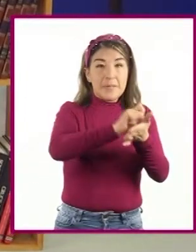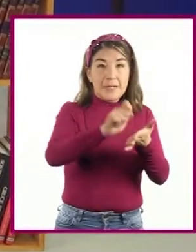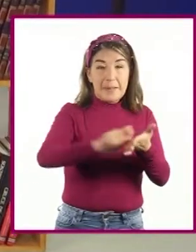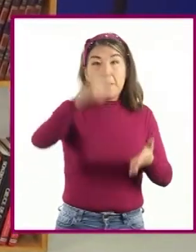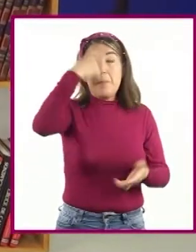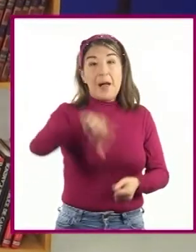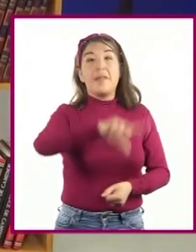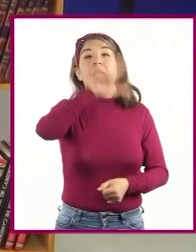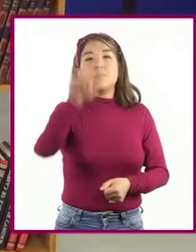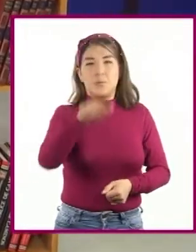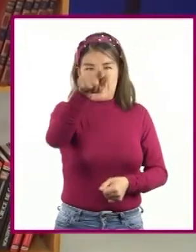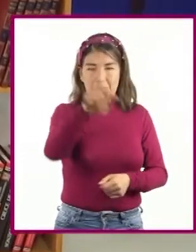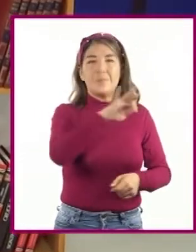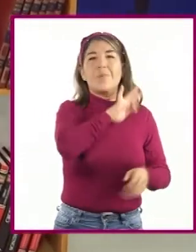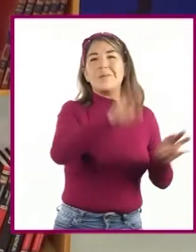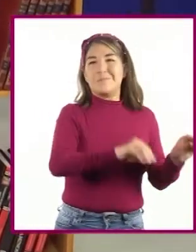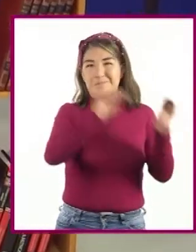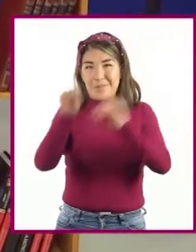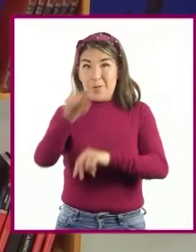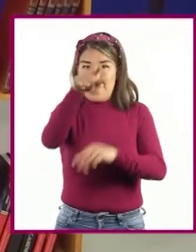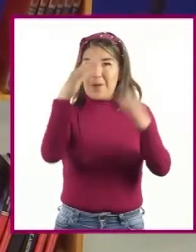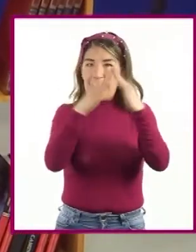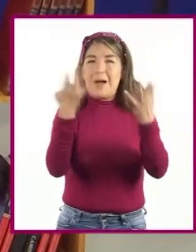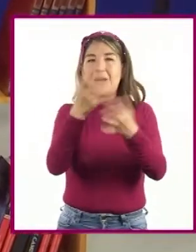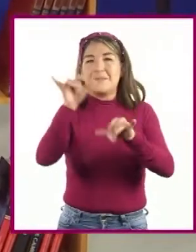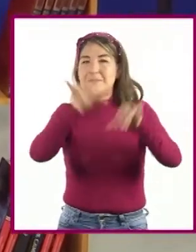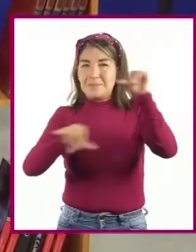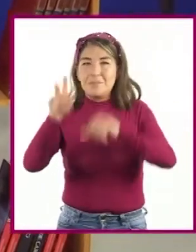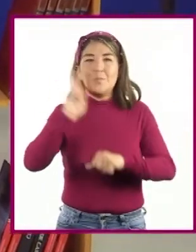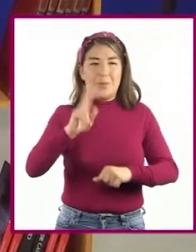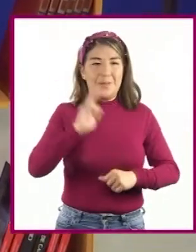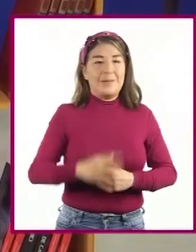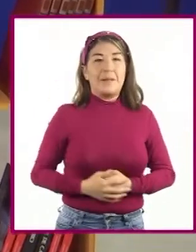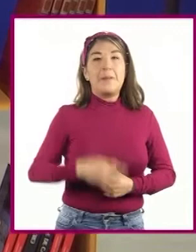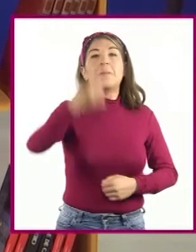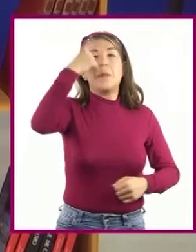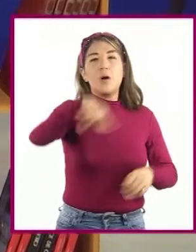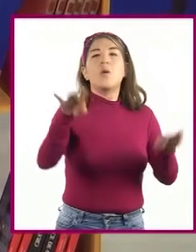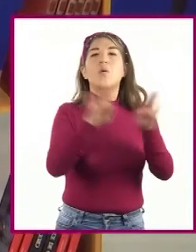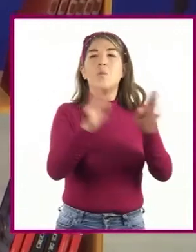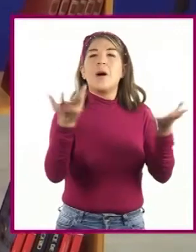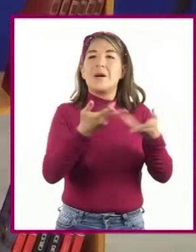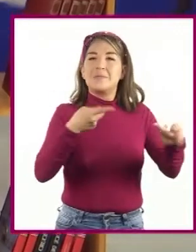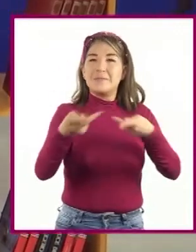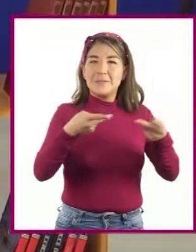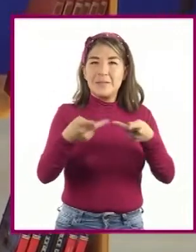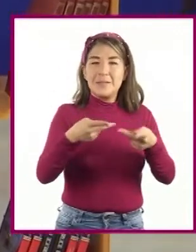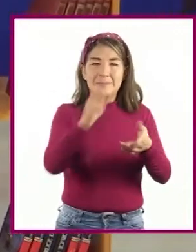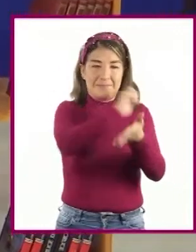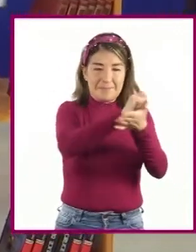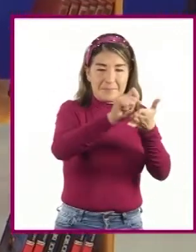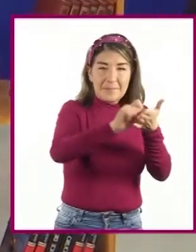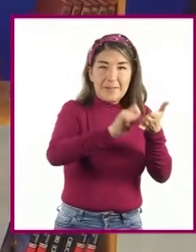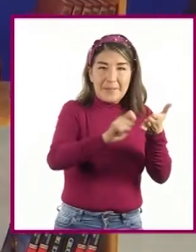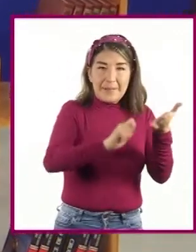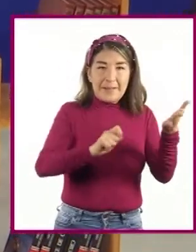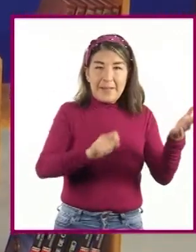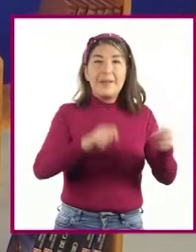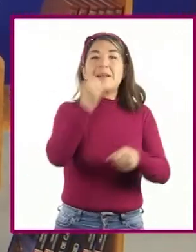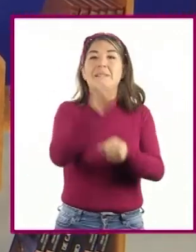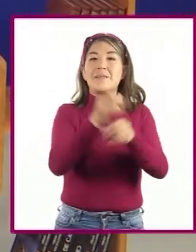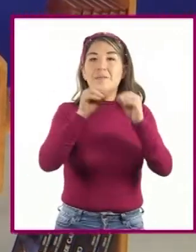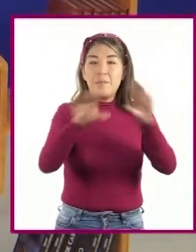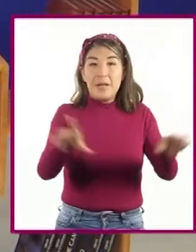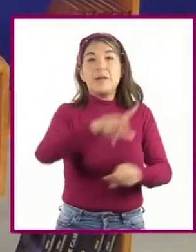después puedan replicar el experimento, pero sobre todo para realizar el registro y